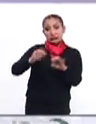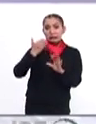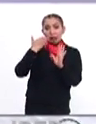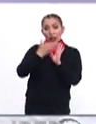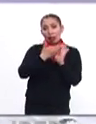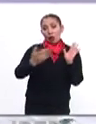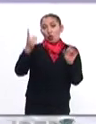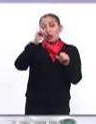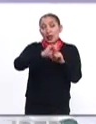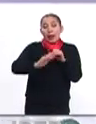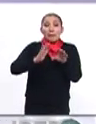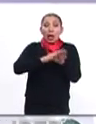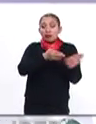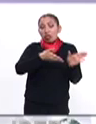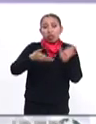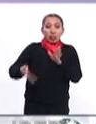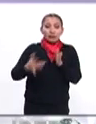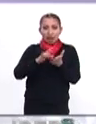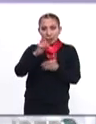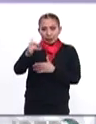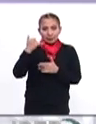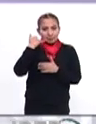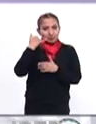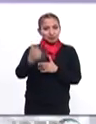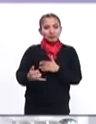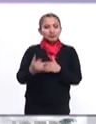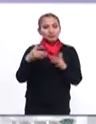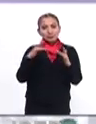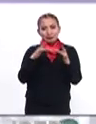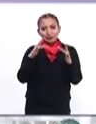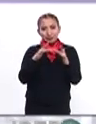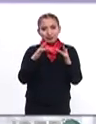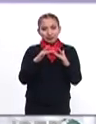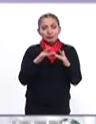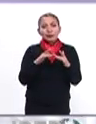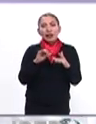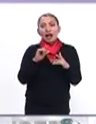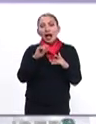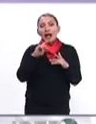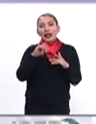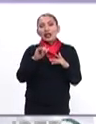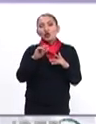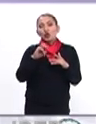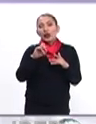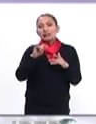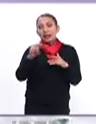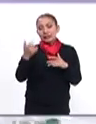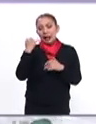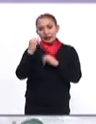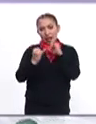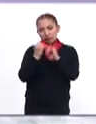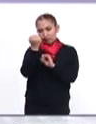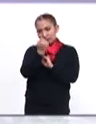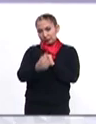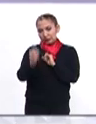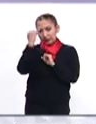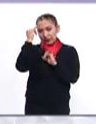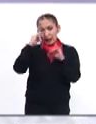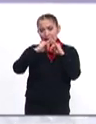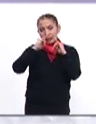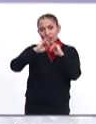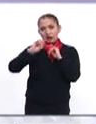tardaron un día más de lo previsto, agradecemos mucho que nos tome de nueva cuenta la llamada Arlén Ramírez Uresti, ella es internacionalista del